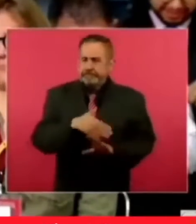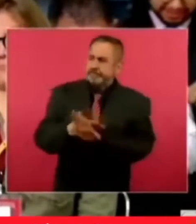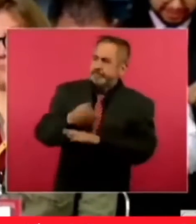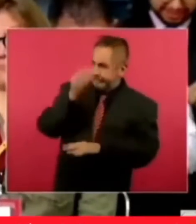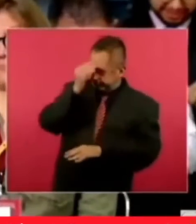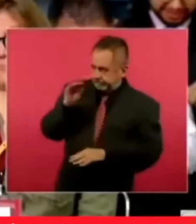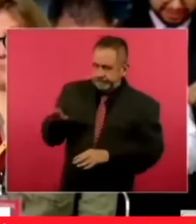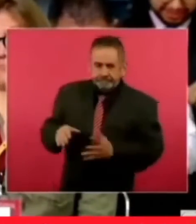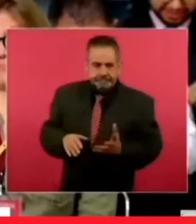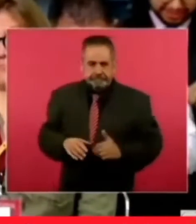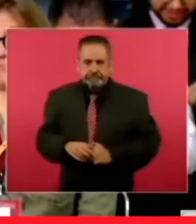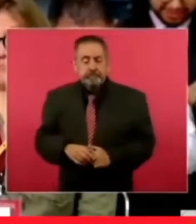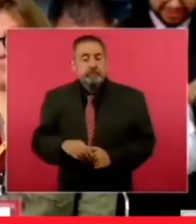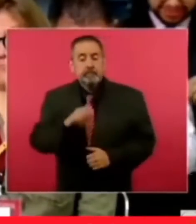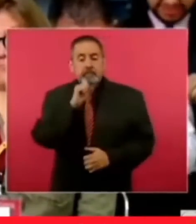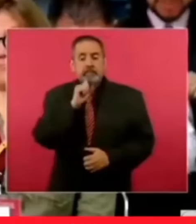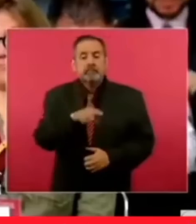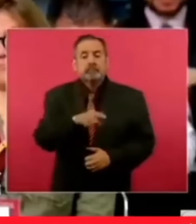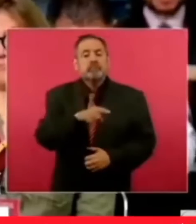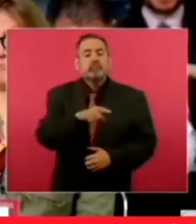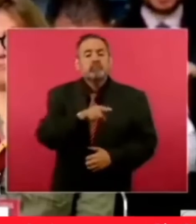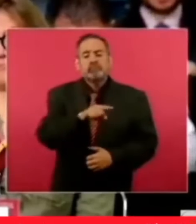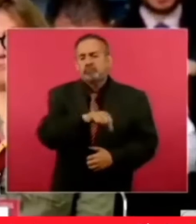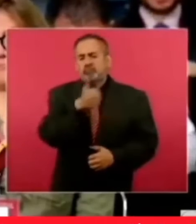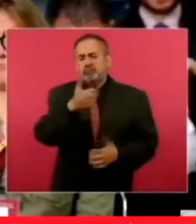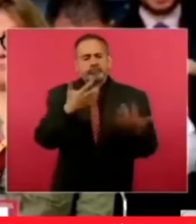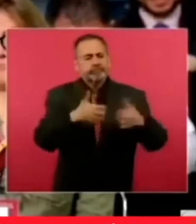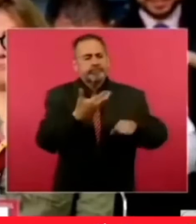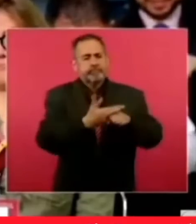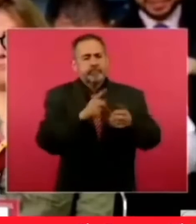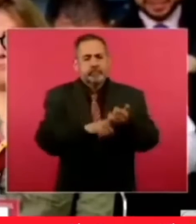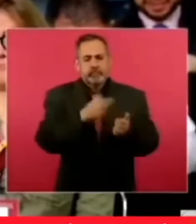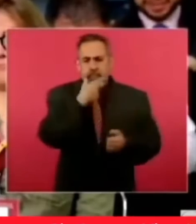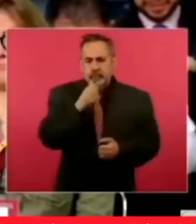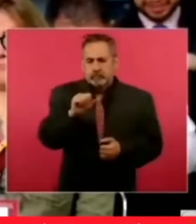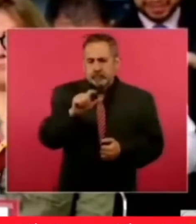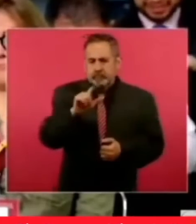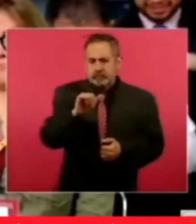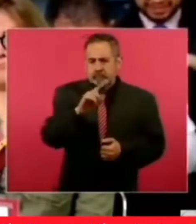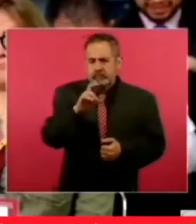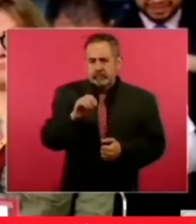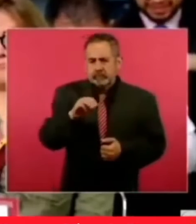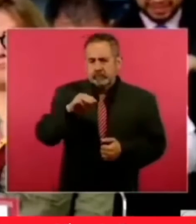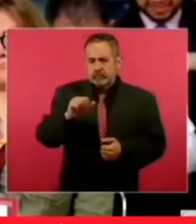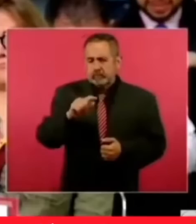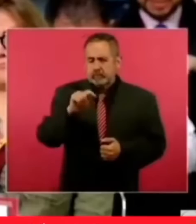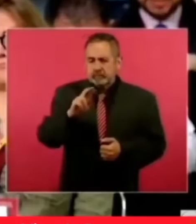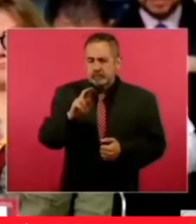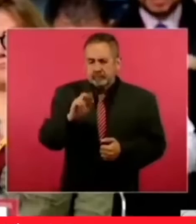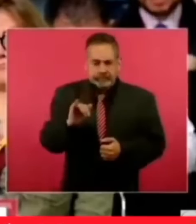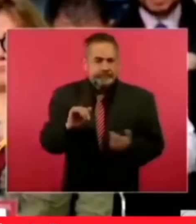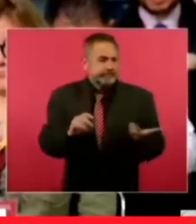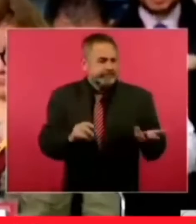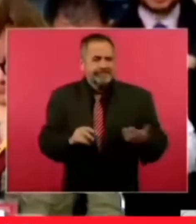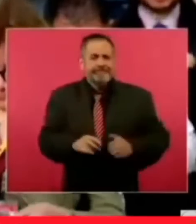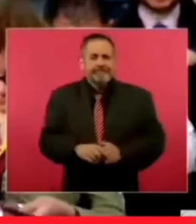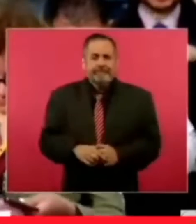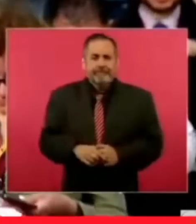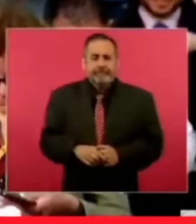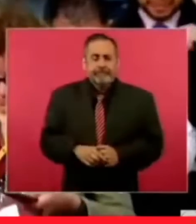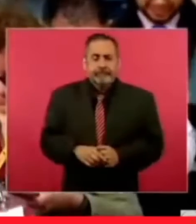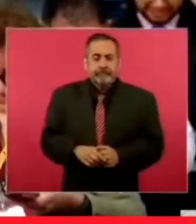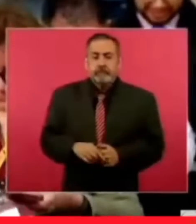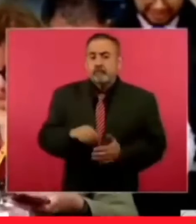desprestigio. Y está también otros empresarios como Alejandro Martí financiando esto. Y en el caso,